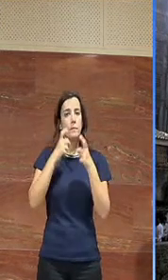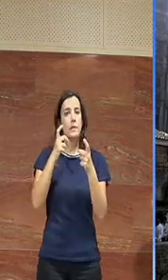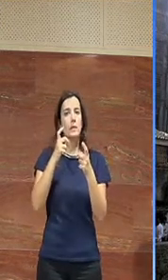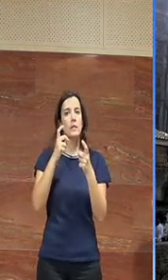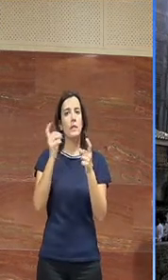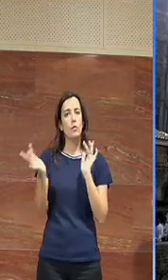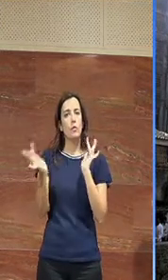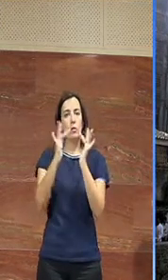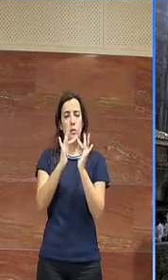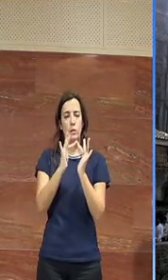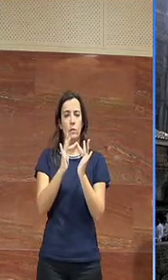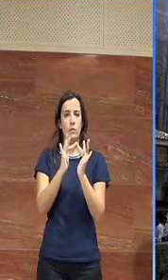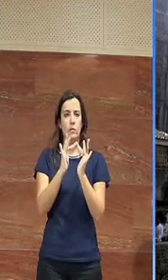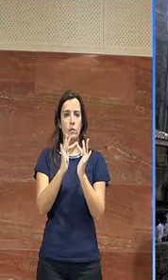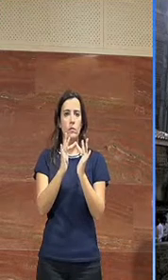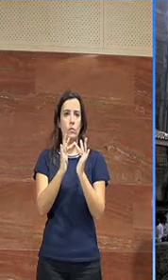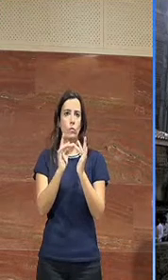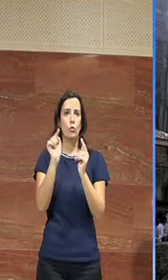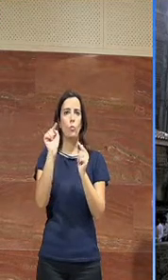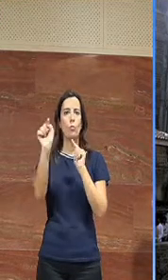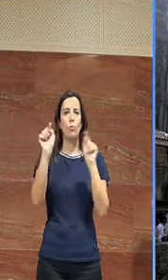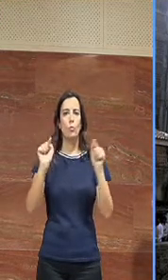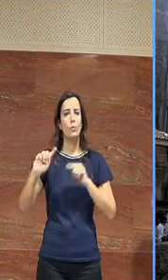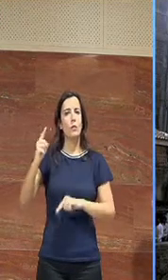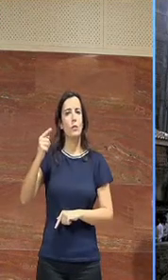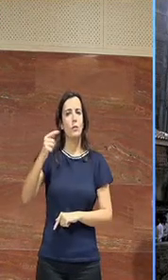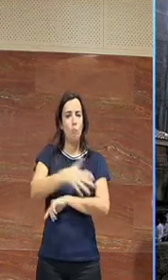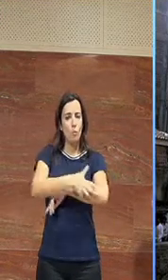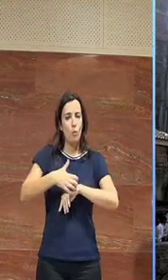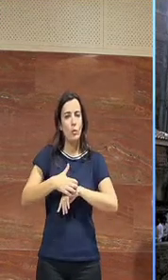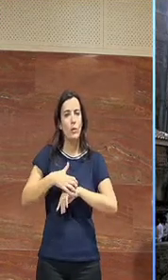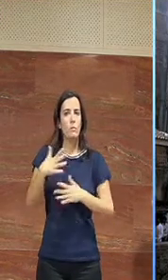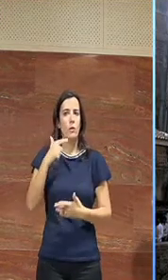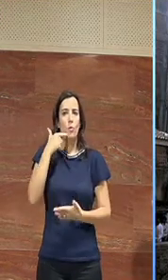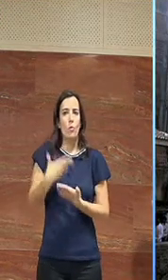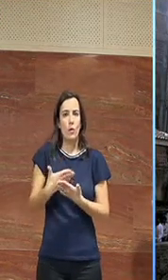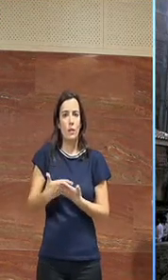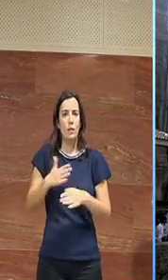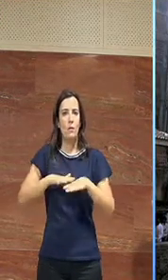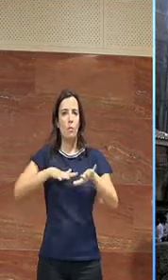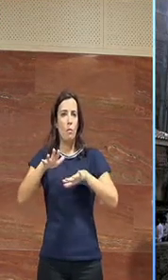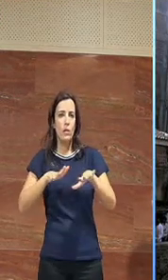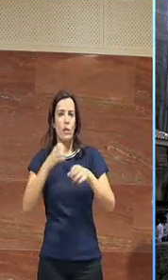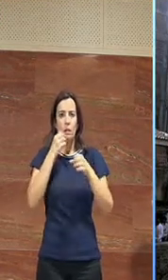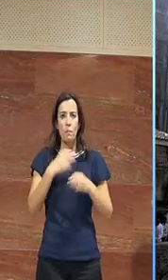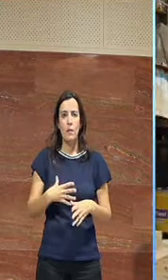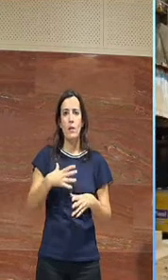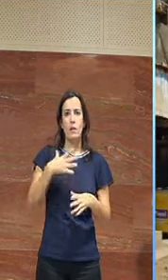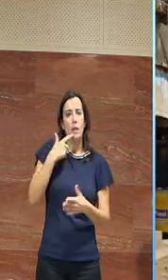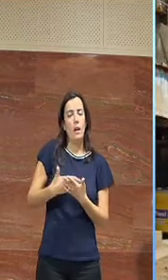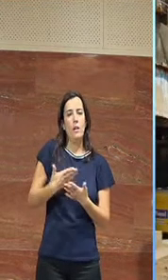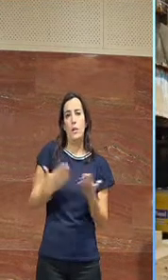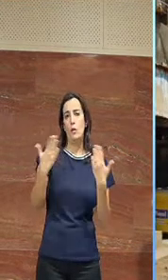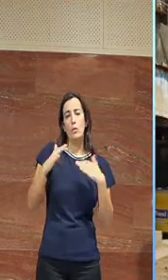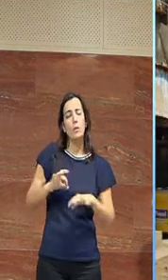conectar en aquellos puntos más pobres, pero por supuesto sin ningún tipo de garantía que facilite la movilidad, especialmente de las